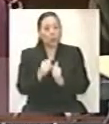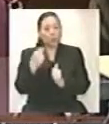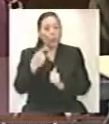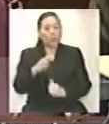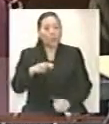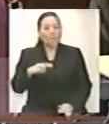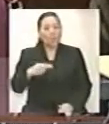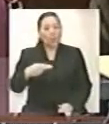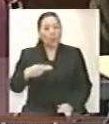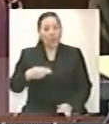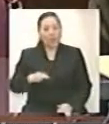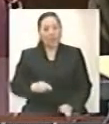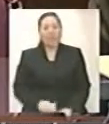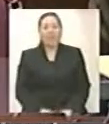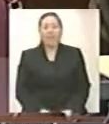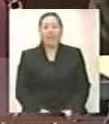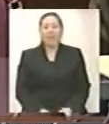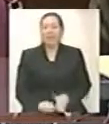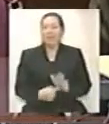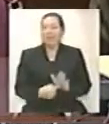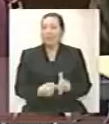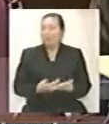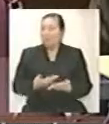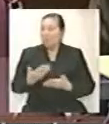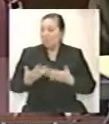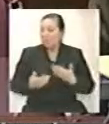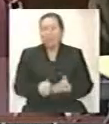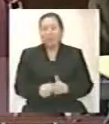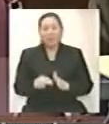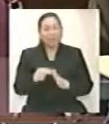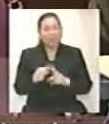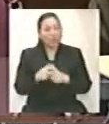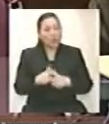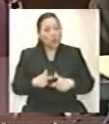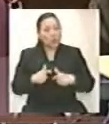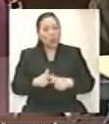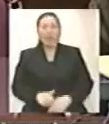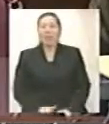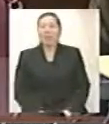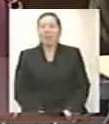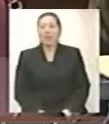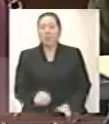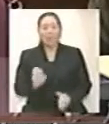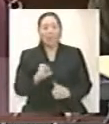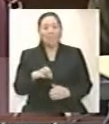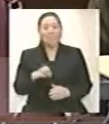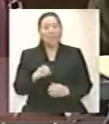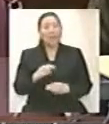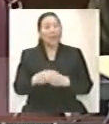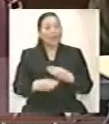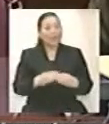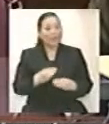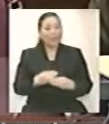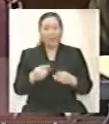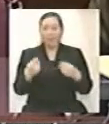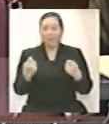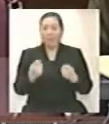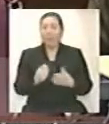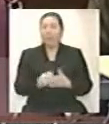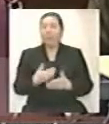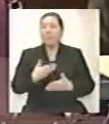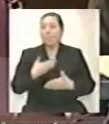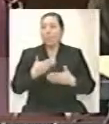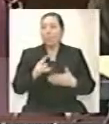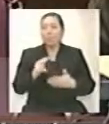Gustavo Momellona. Hemos dado recitales de poesía en diversos lugares, por ejemplo en Palabra en el Mundo, Festival Internacional de